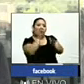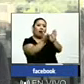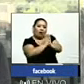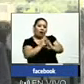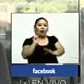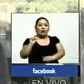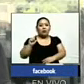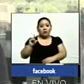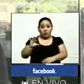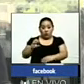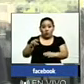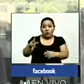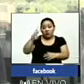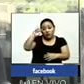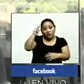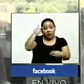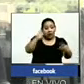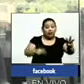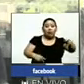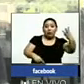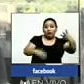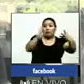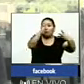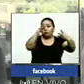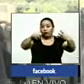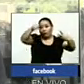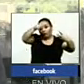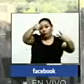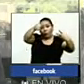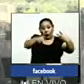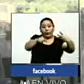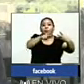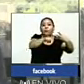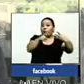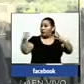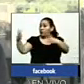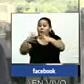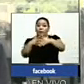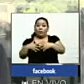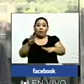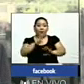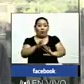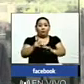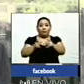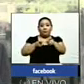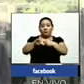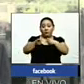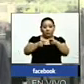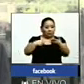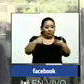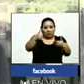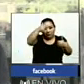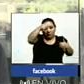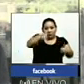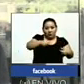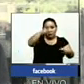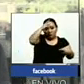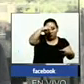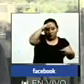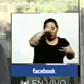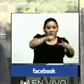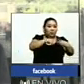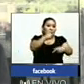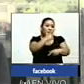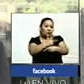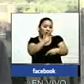tener en cuenta lo que haría un tercer país, debería tener un acuerdo formal con ese país. La administración no logró un acuerdo con México y Guatemala, pero implementó